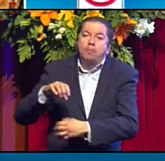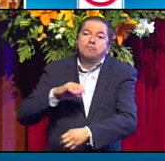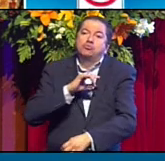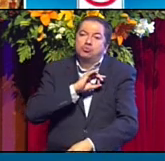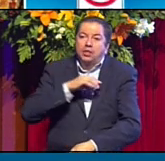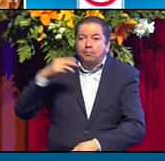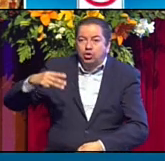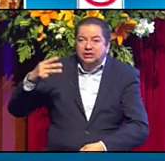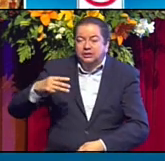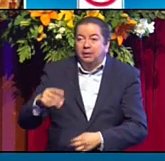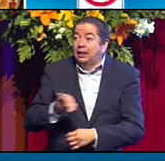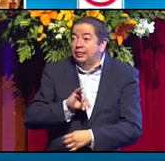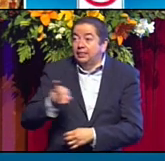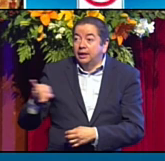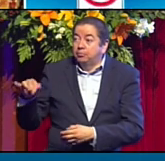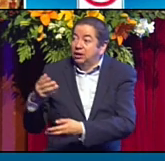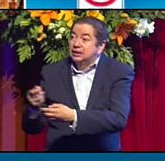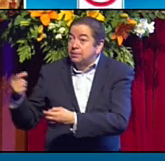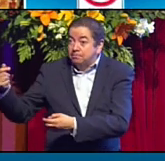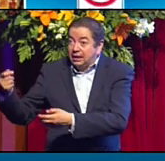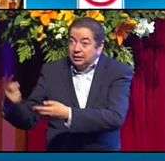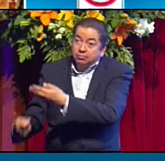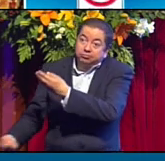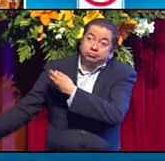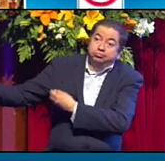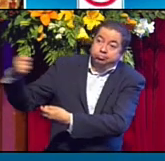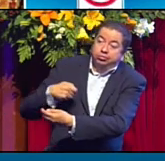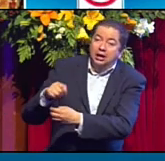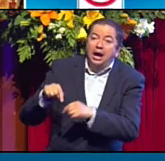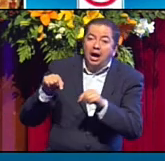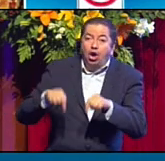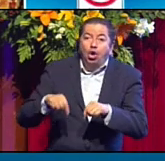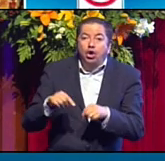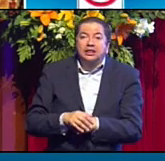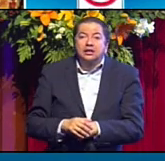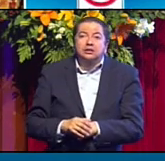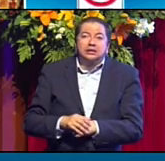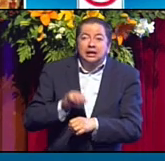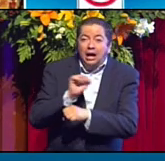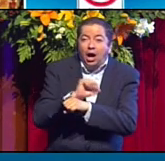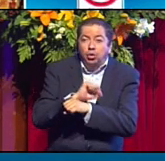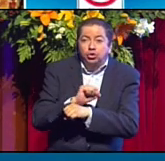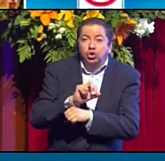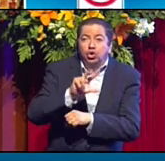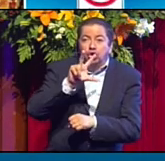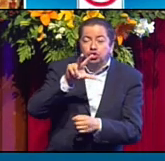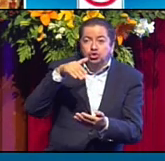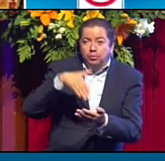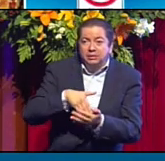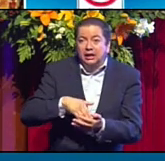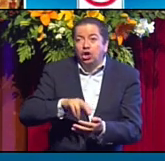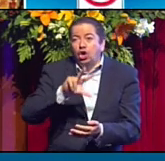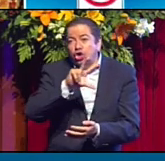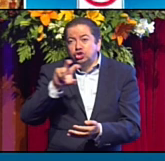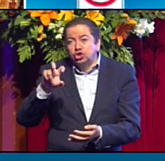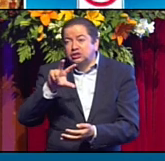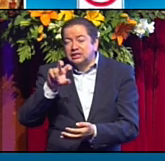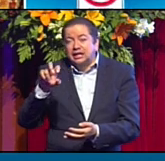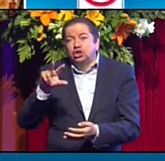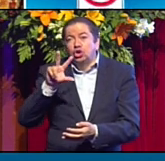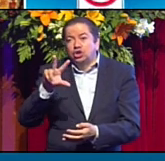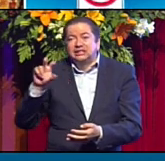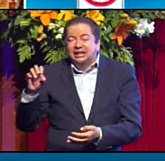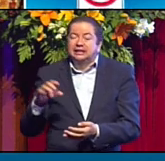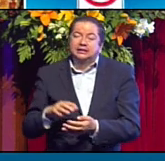recursos llegan devueltos. Y eso es importante. Hoy día tenemos un parque automotriz de alrededor de 8.880 vehículos. Tenemos hoy